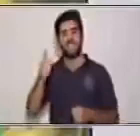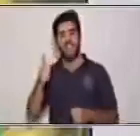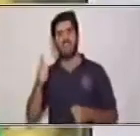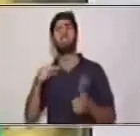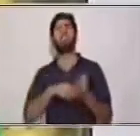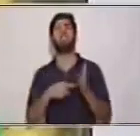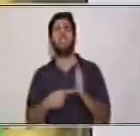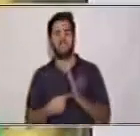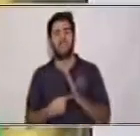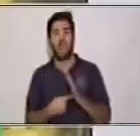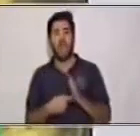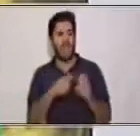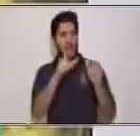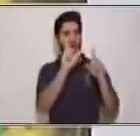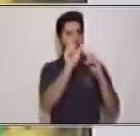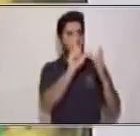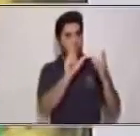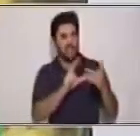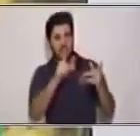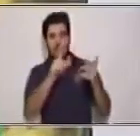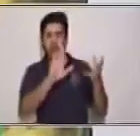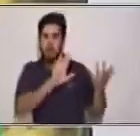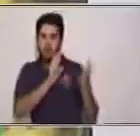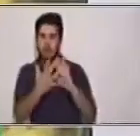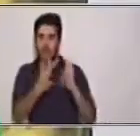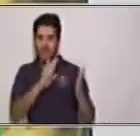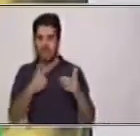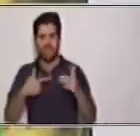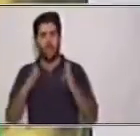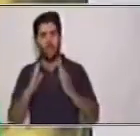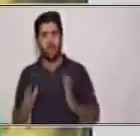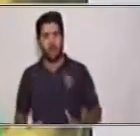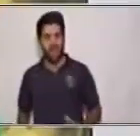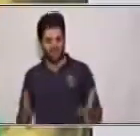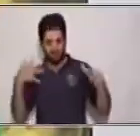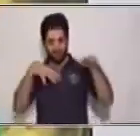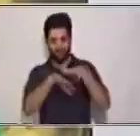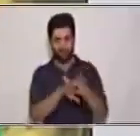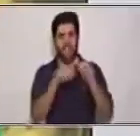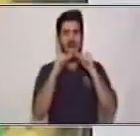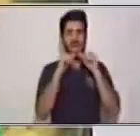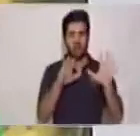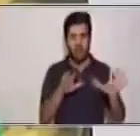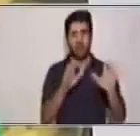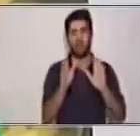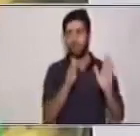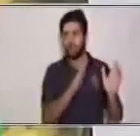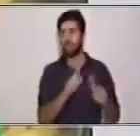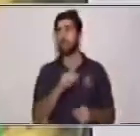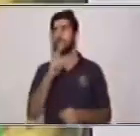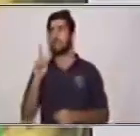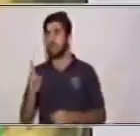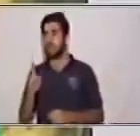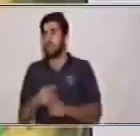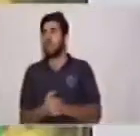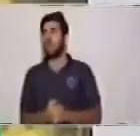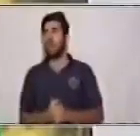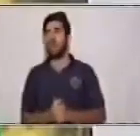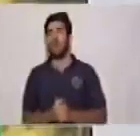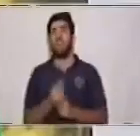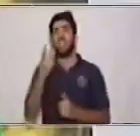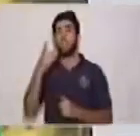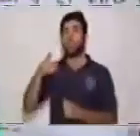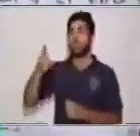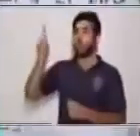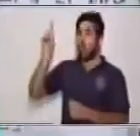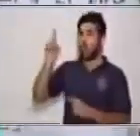ser humano. Dioses adoptados de otras culturas. Cuando miramos la mitología